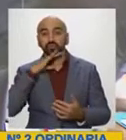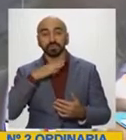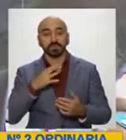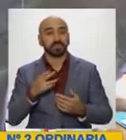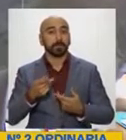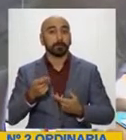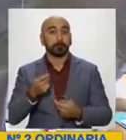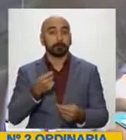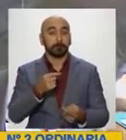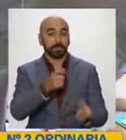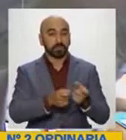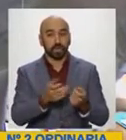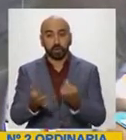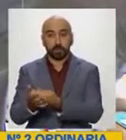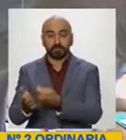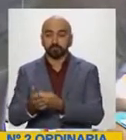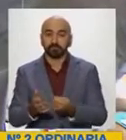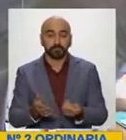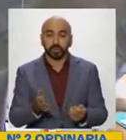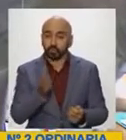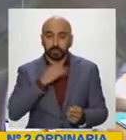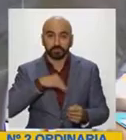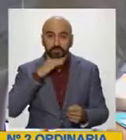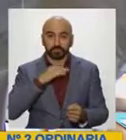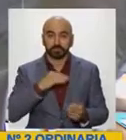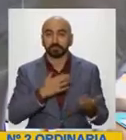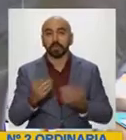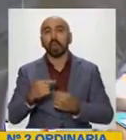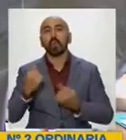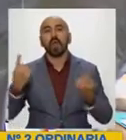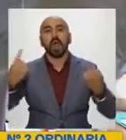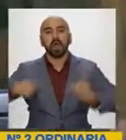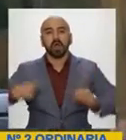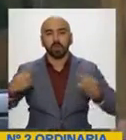comuna, y tienen un control fronterizo, una aduana.